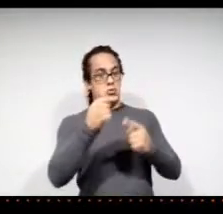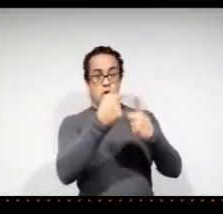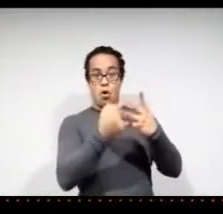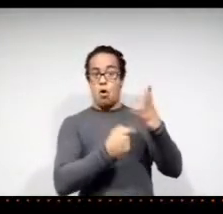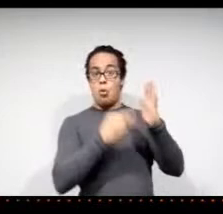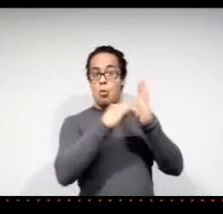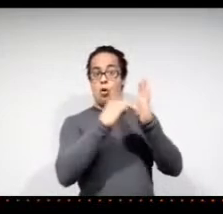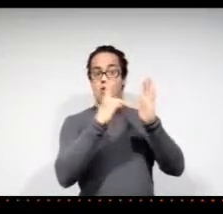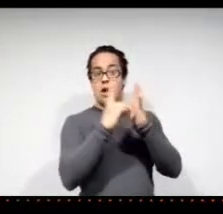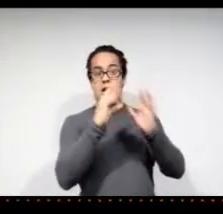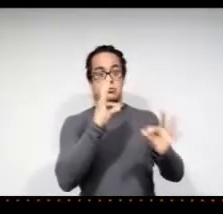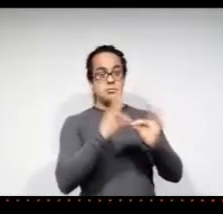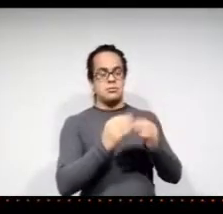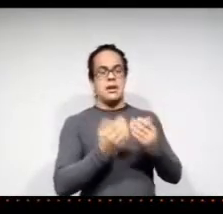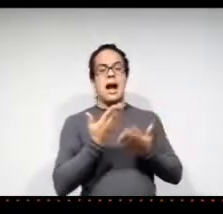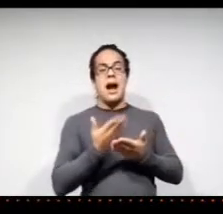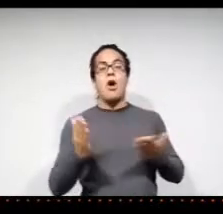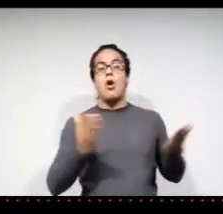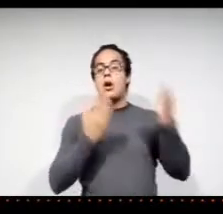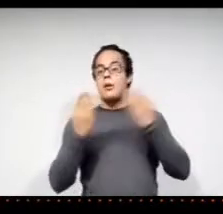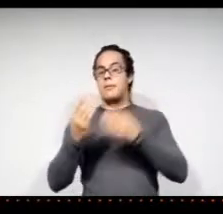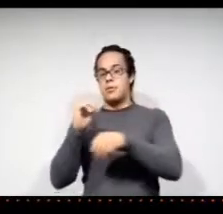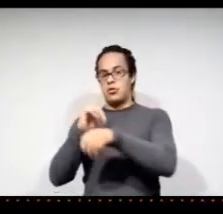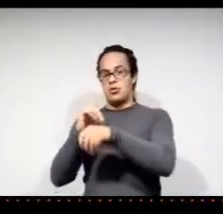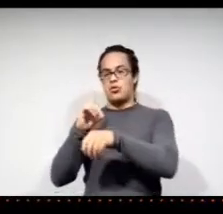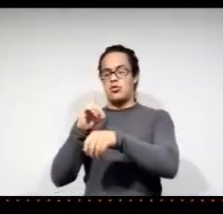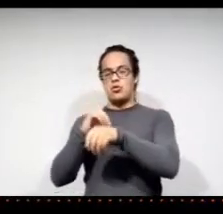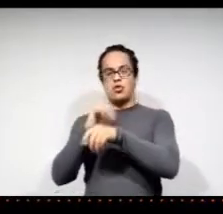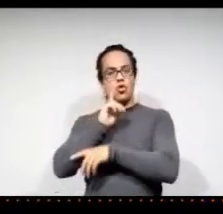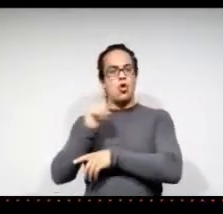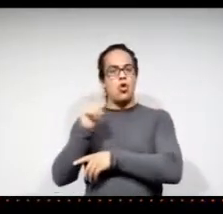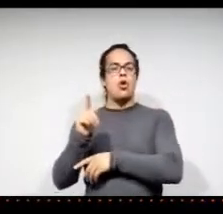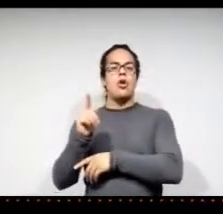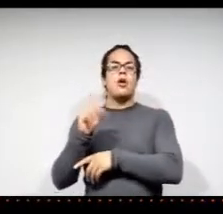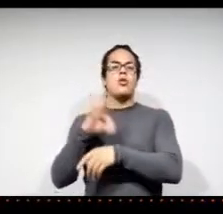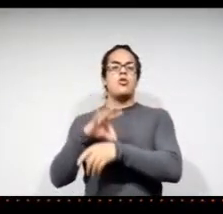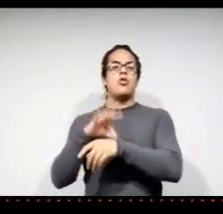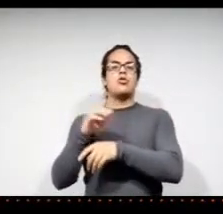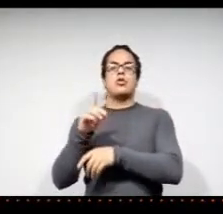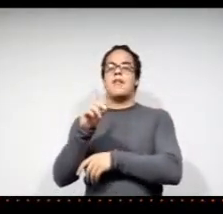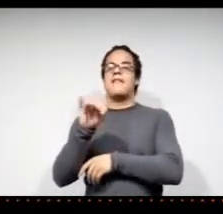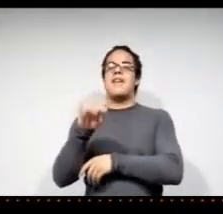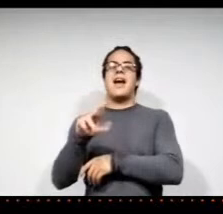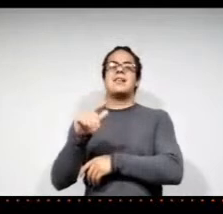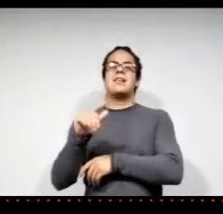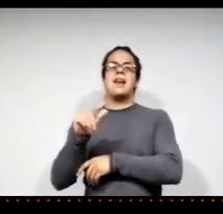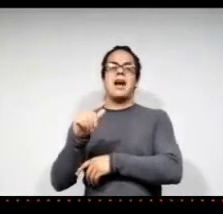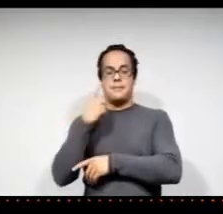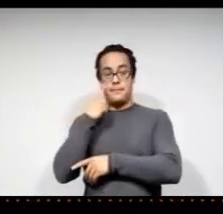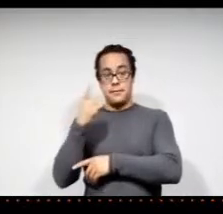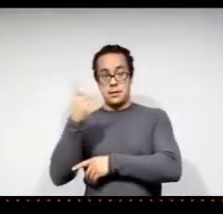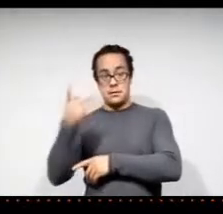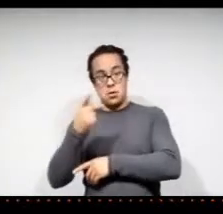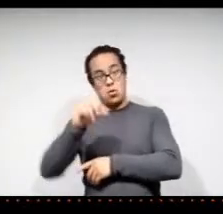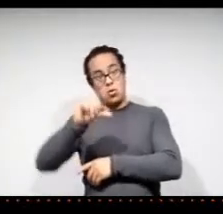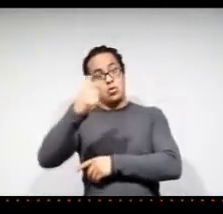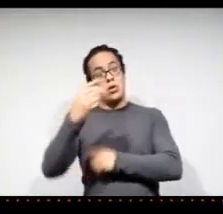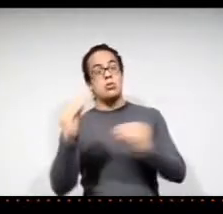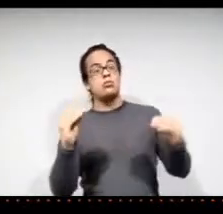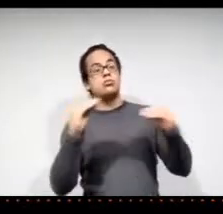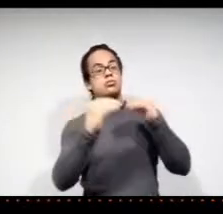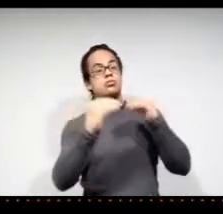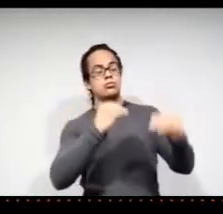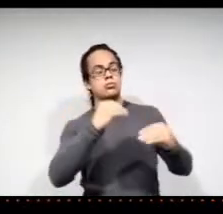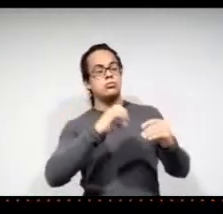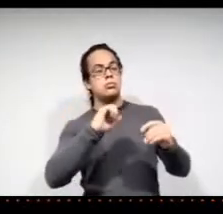la palabra a la doctora Diana Galindo para que nos le haga su pregunta a otro de los panelistas.